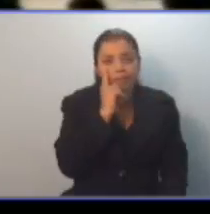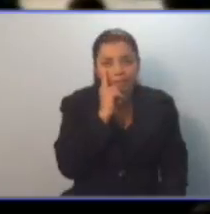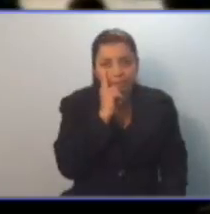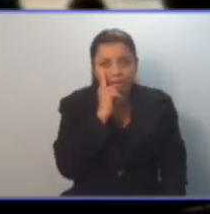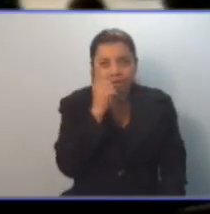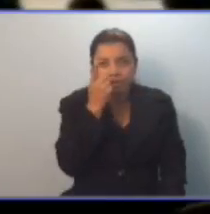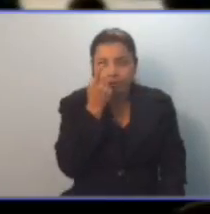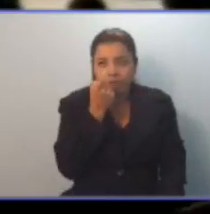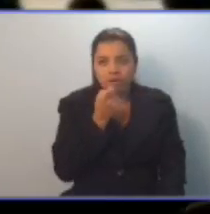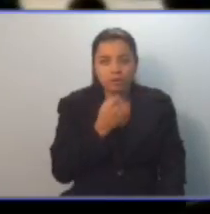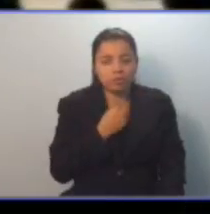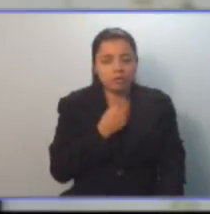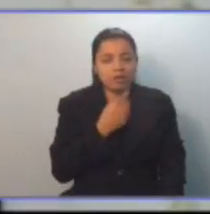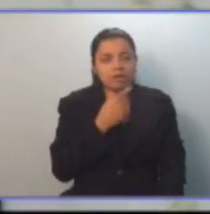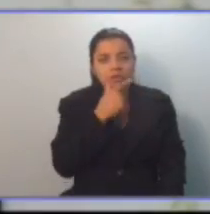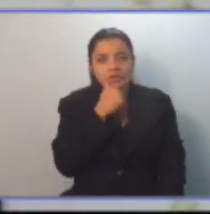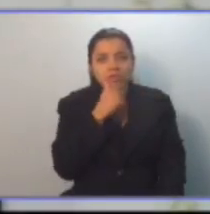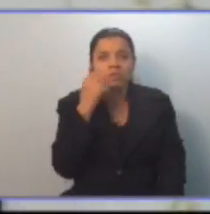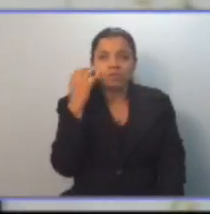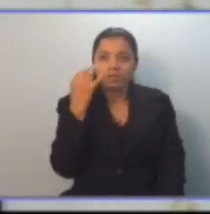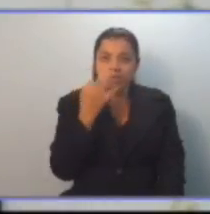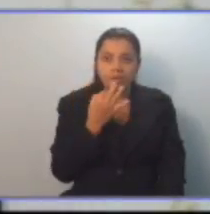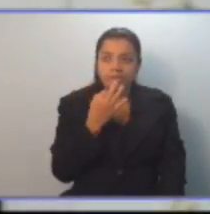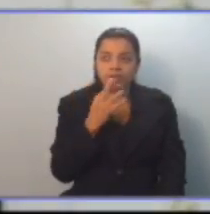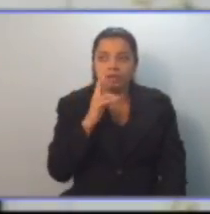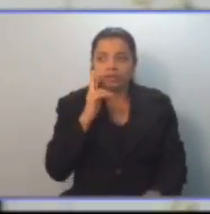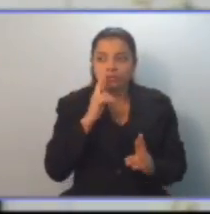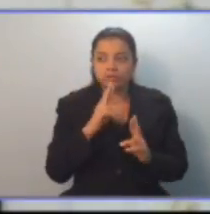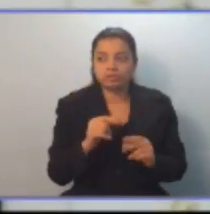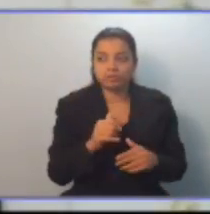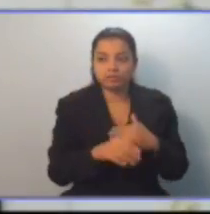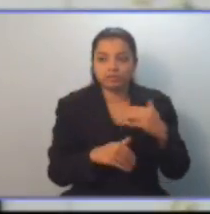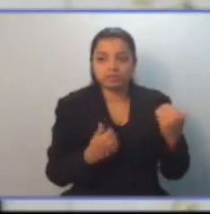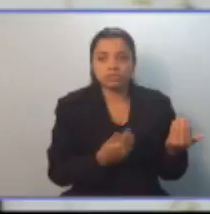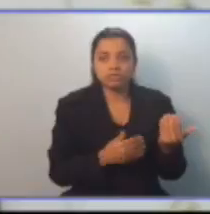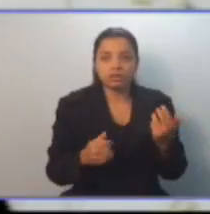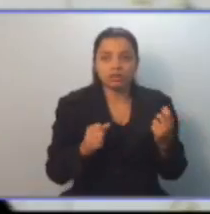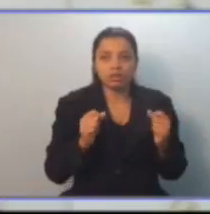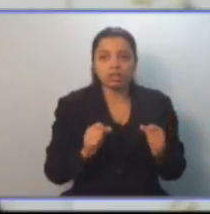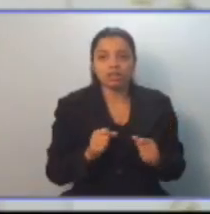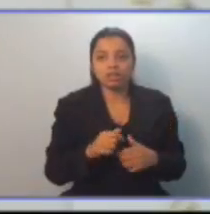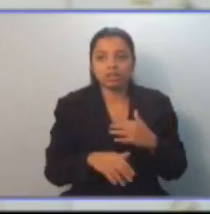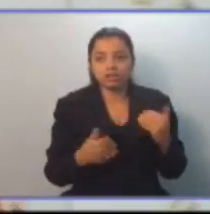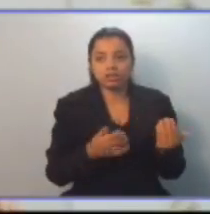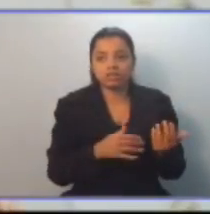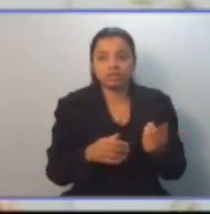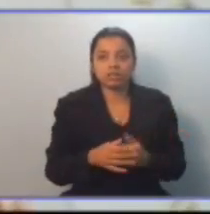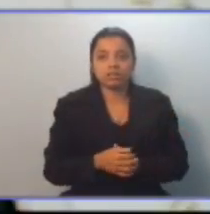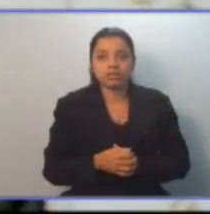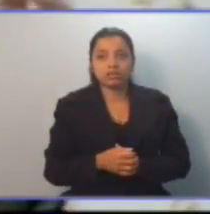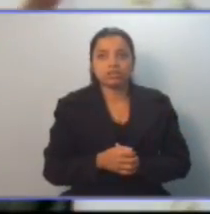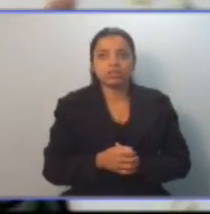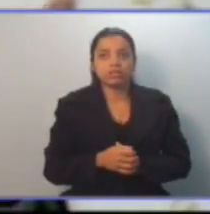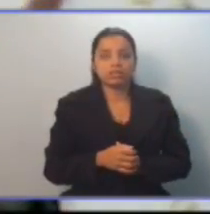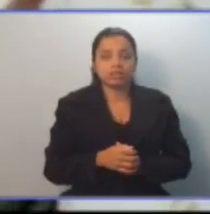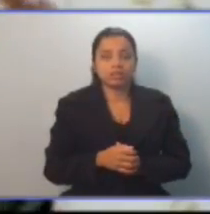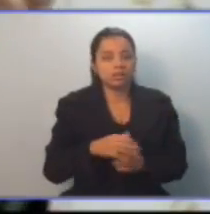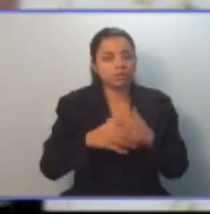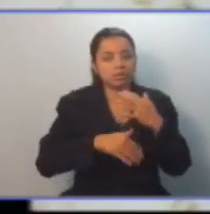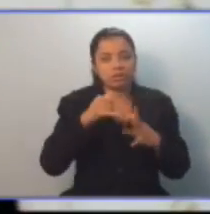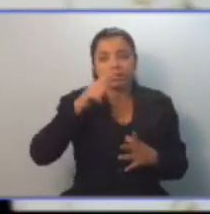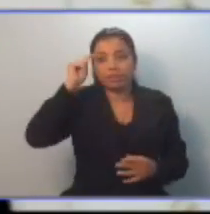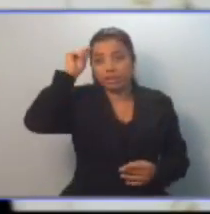última parte que usted dice, tendría que responder quizás solo a nivel como, puedo decir, teórico,